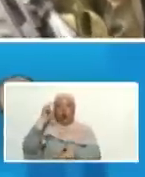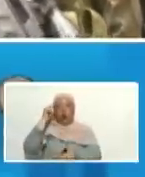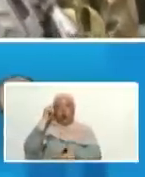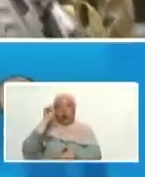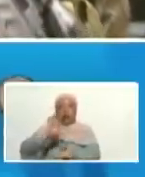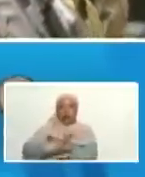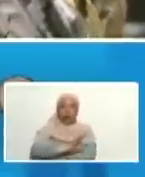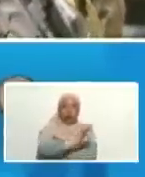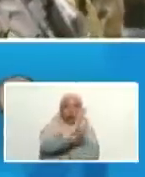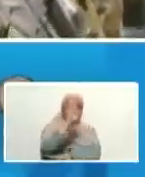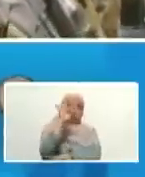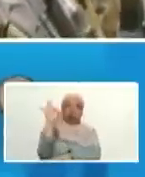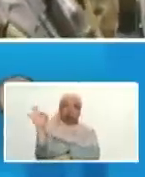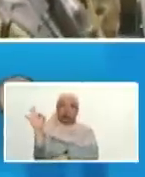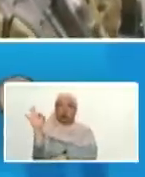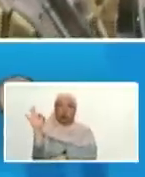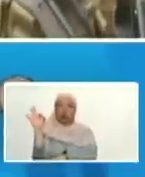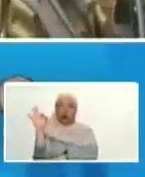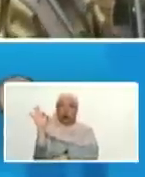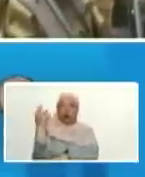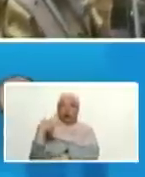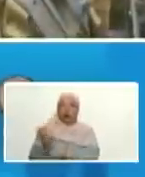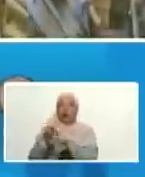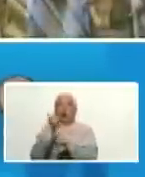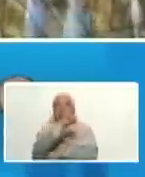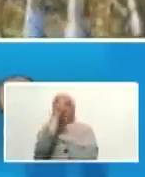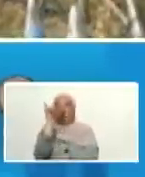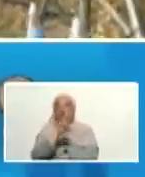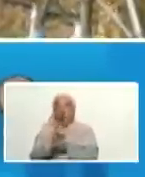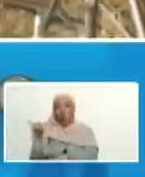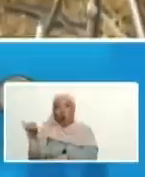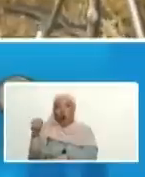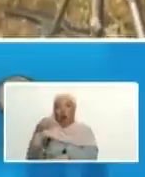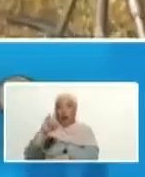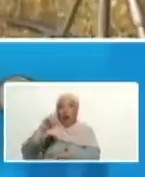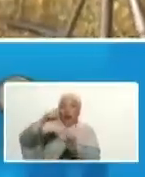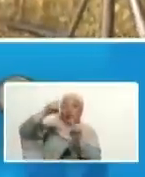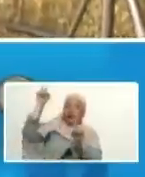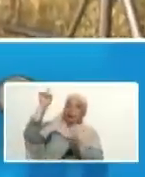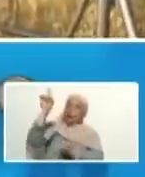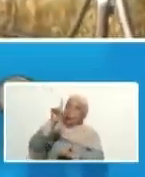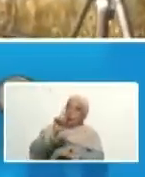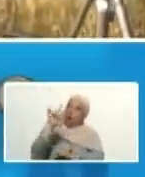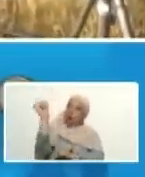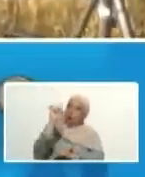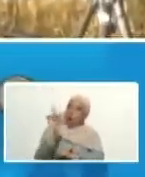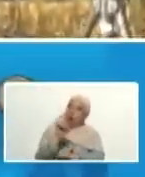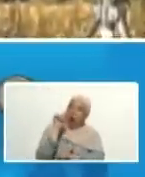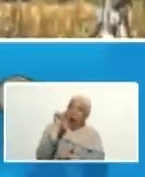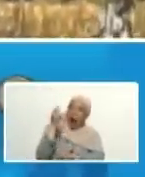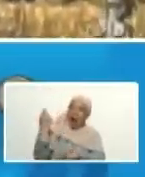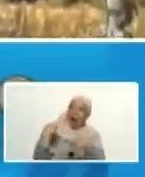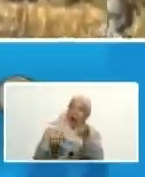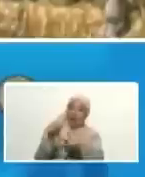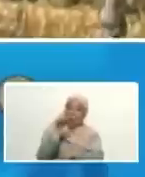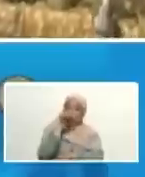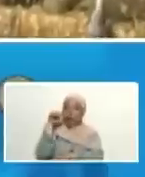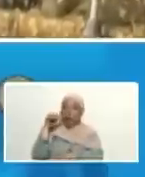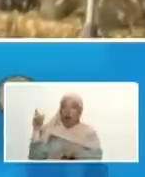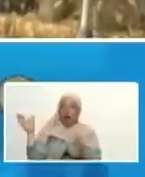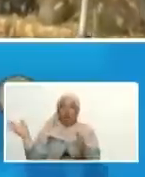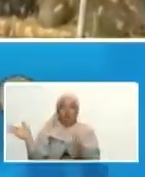La operación Relámpago del Catatumbo en el Zulia, en combate a estos terroristas narcotraficantes y a todas las bandas